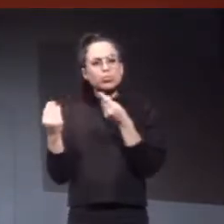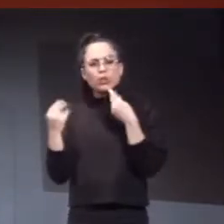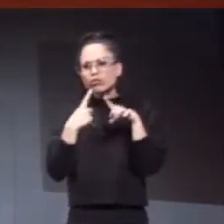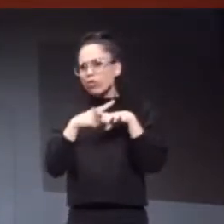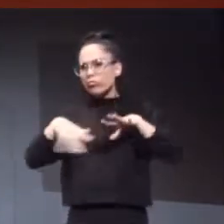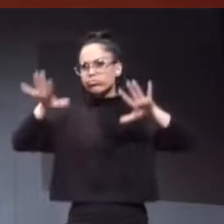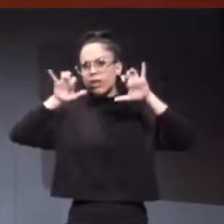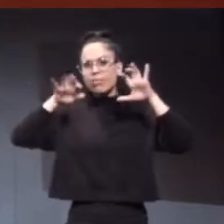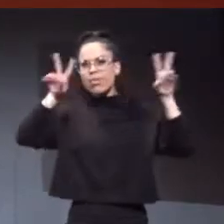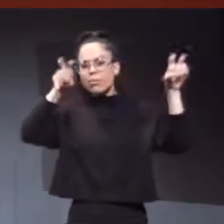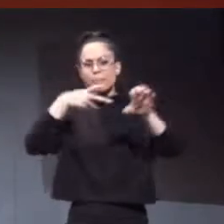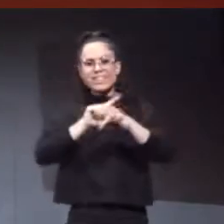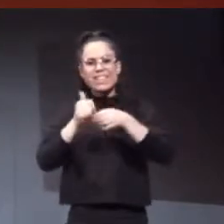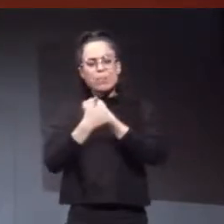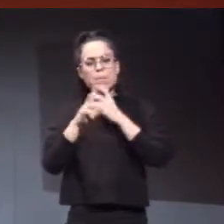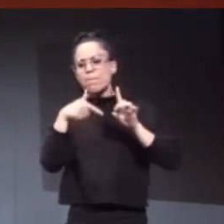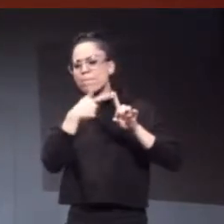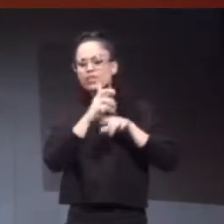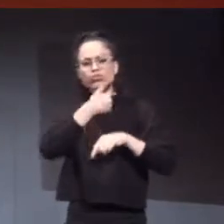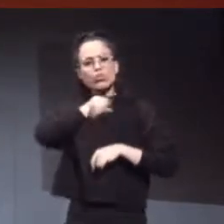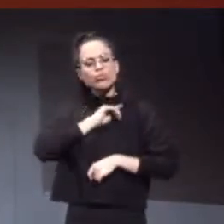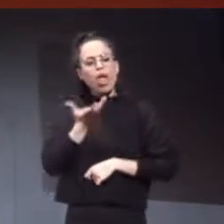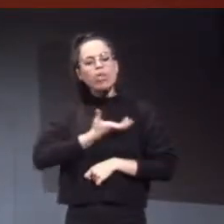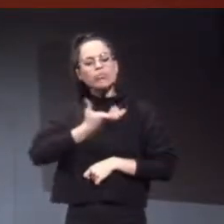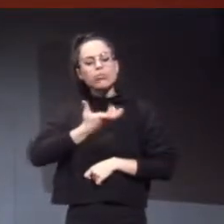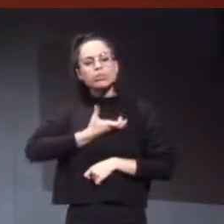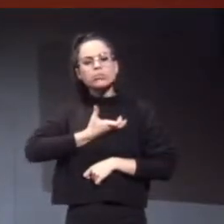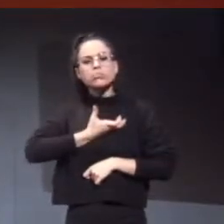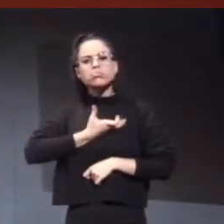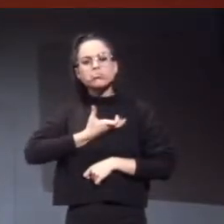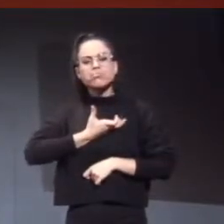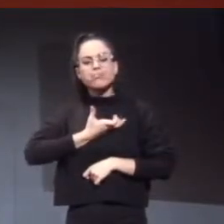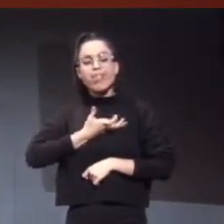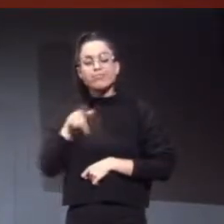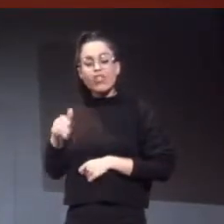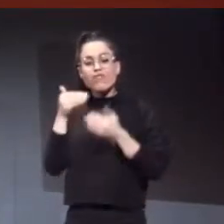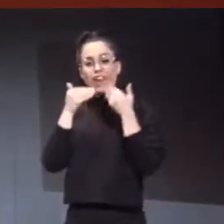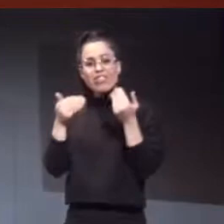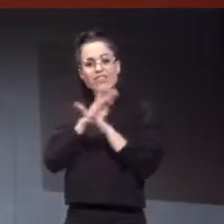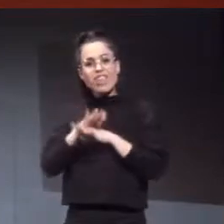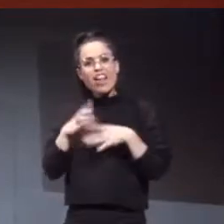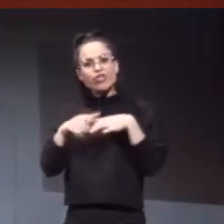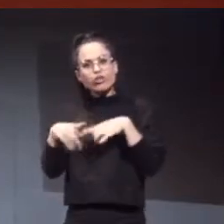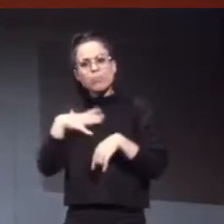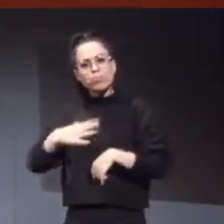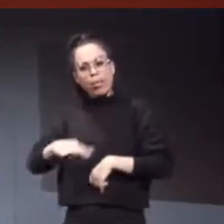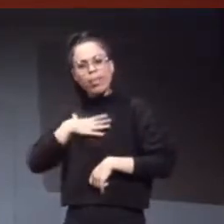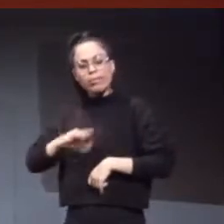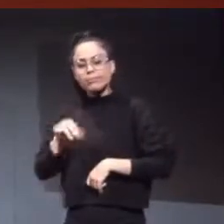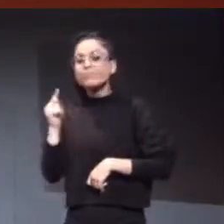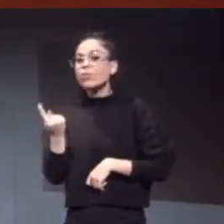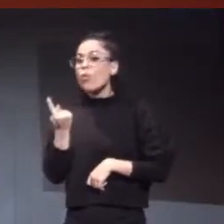y sobre cómo nuestro ayuntamiento pues, la hace posible. Una persona que conoce también muy bien